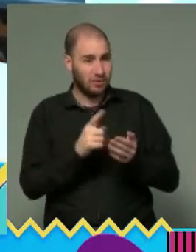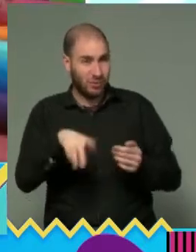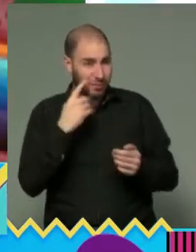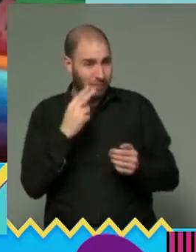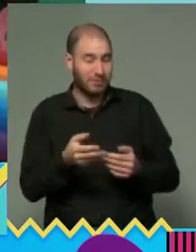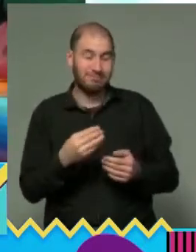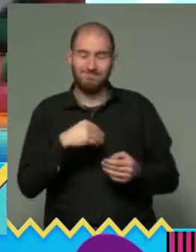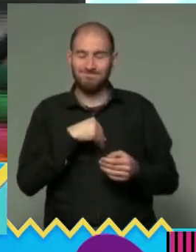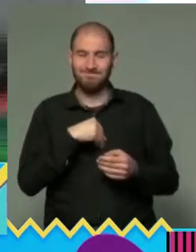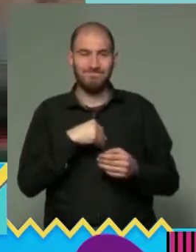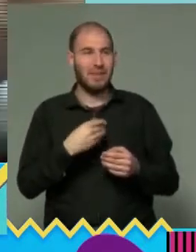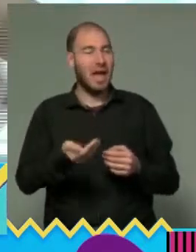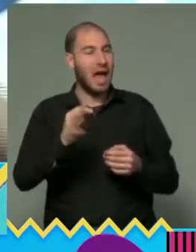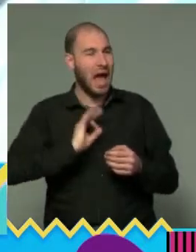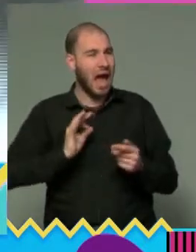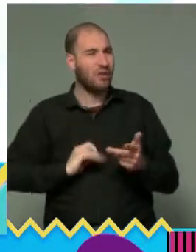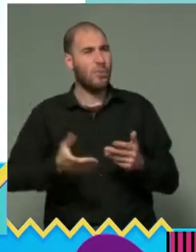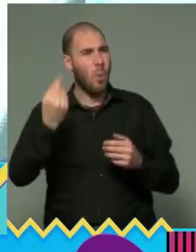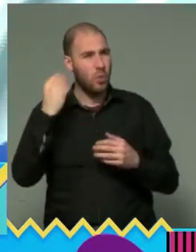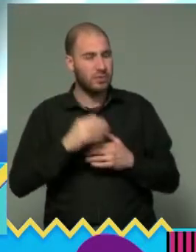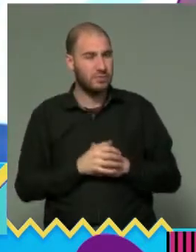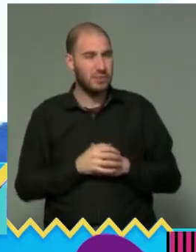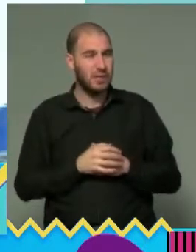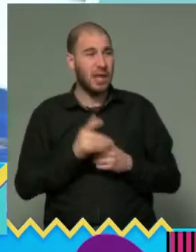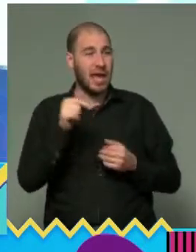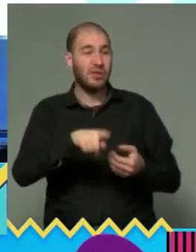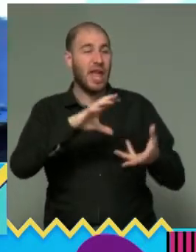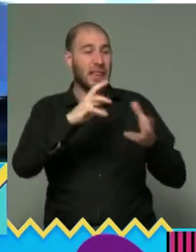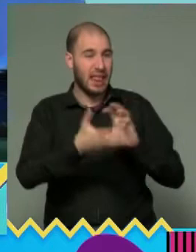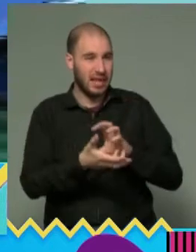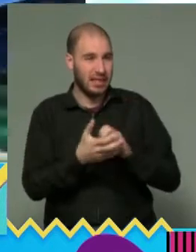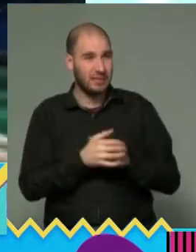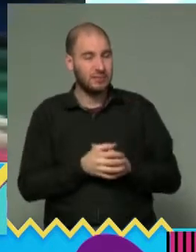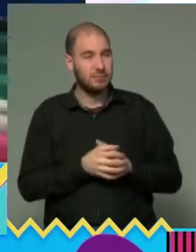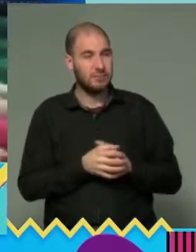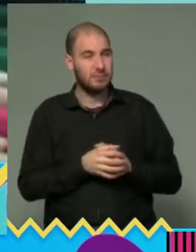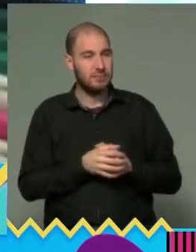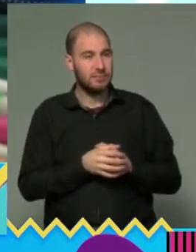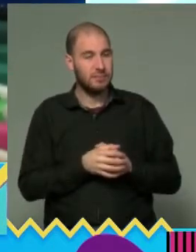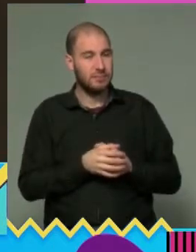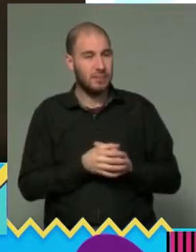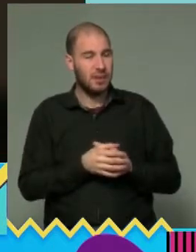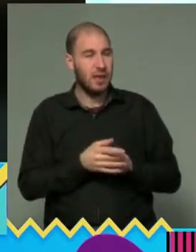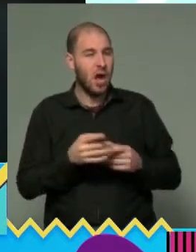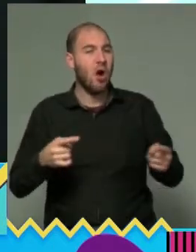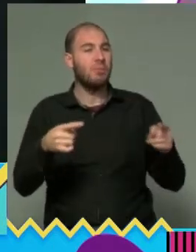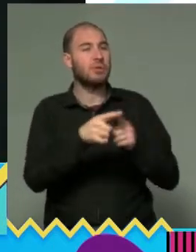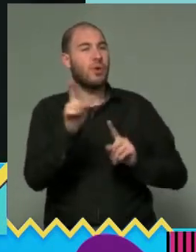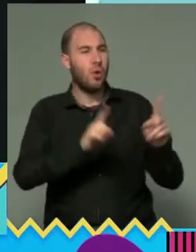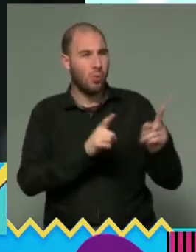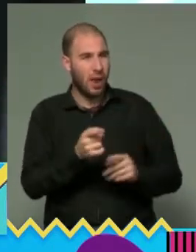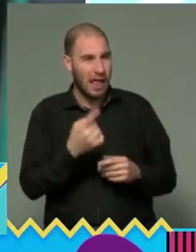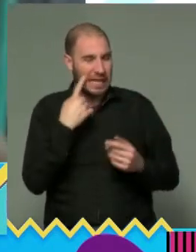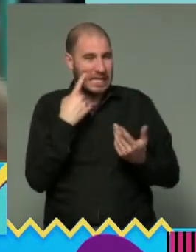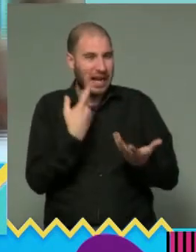visto desgraciadamente en los últimos años mucho. O sea que estas son estrategias que a lo que apuntan es a